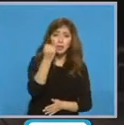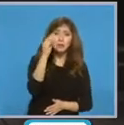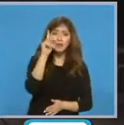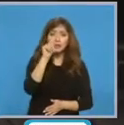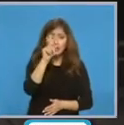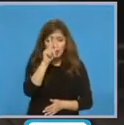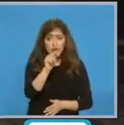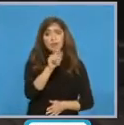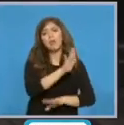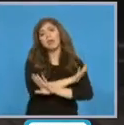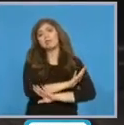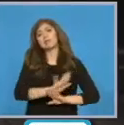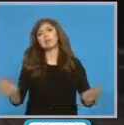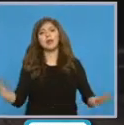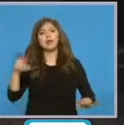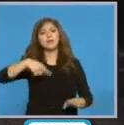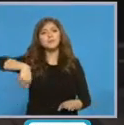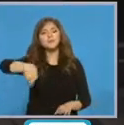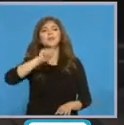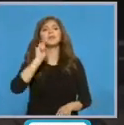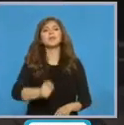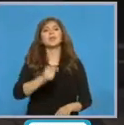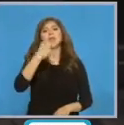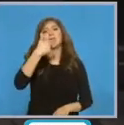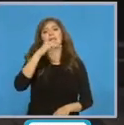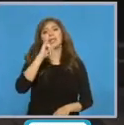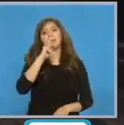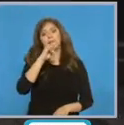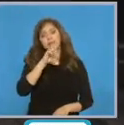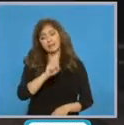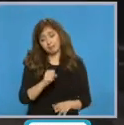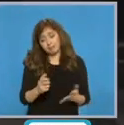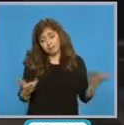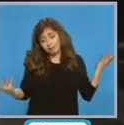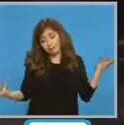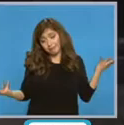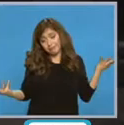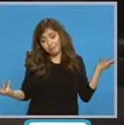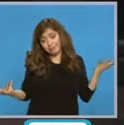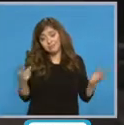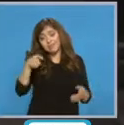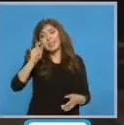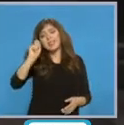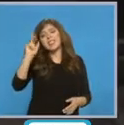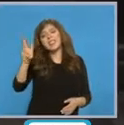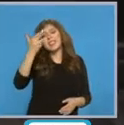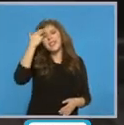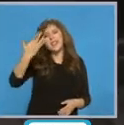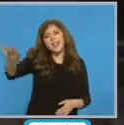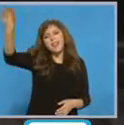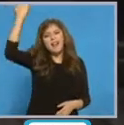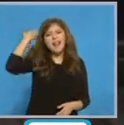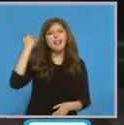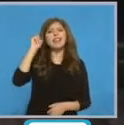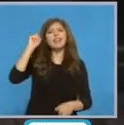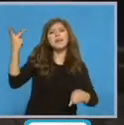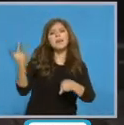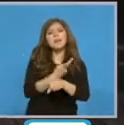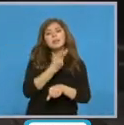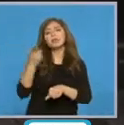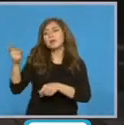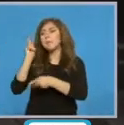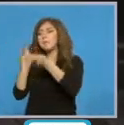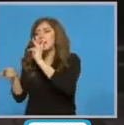los 70 ya aquello era Hippielandia. Así evocamos un poquito con la gente, que es lo